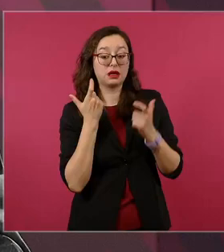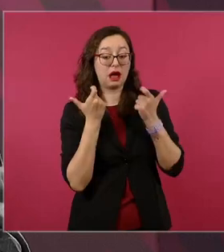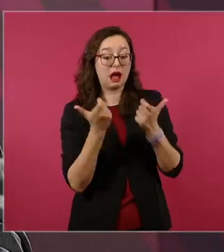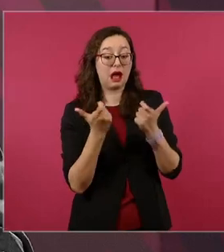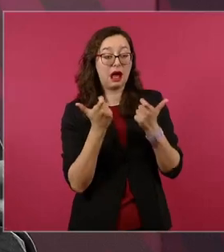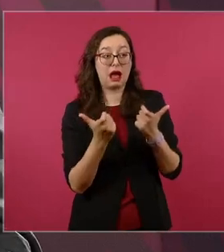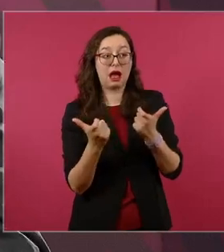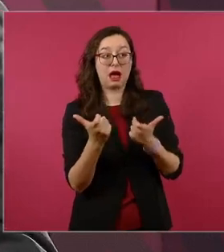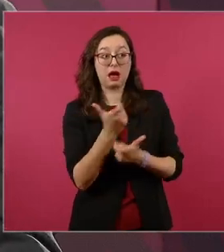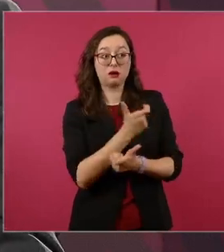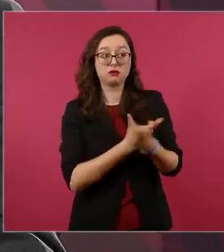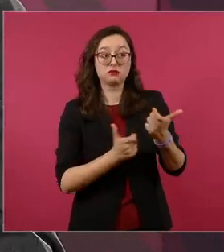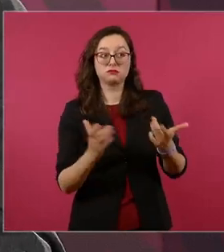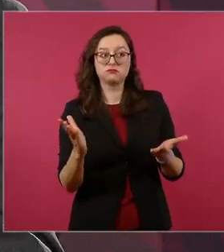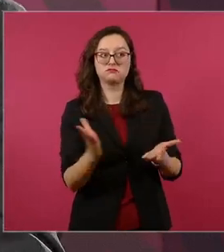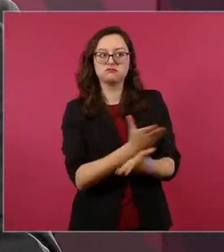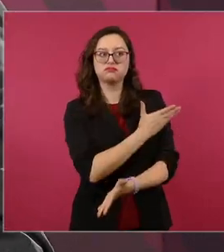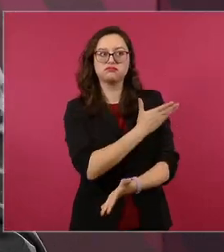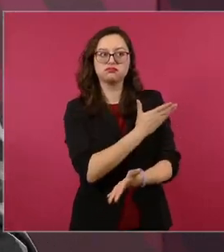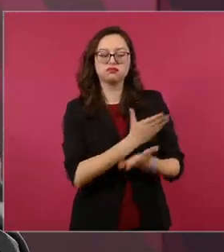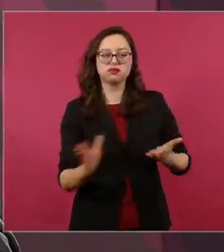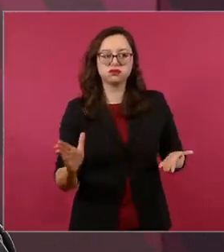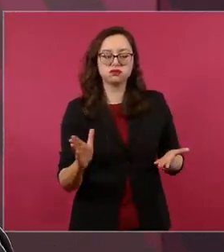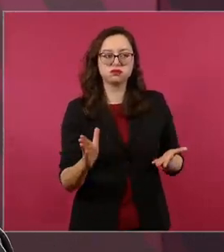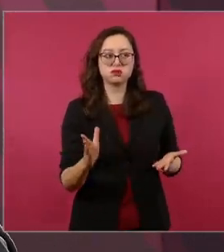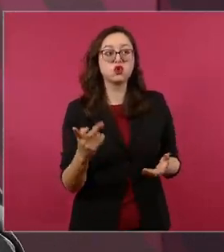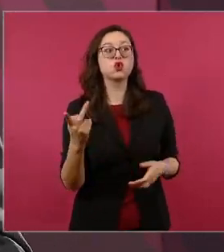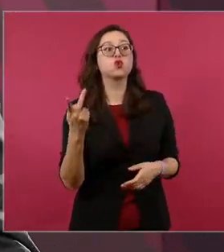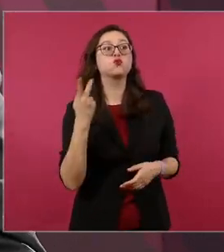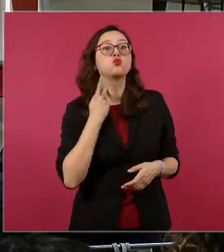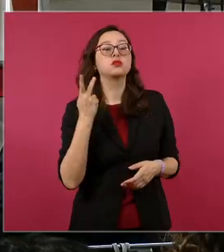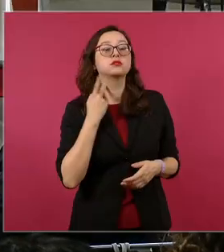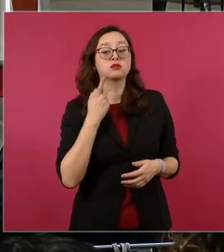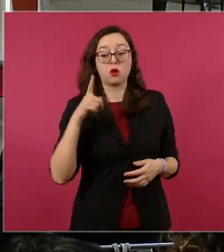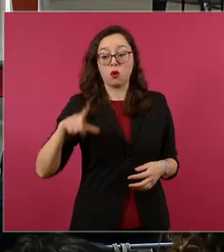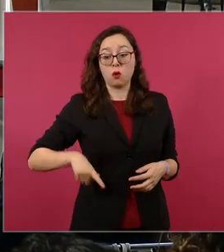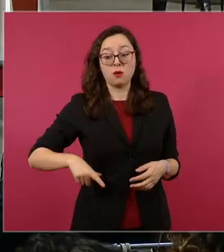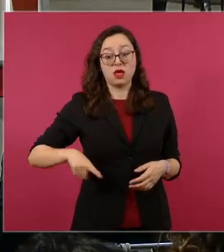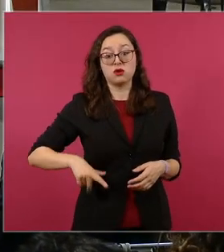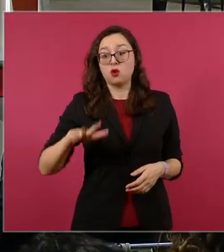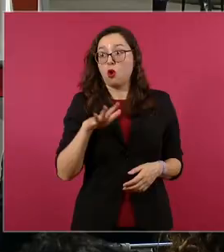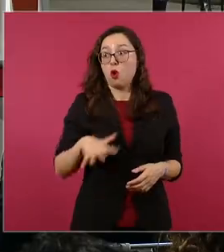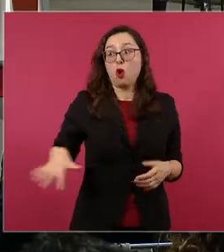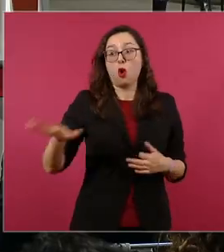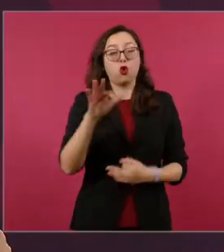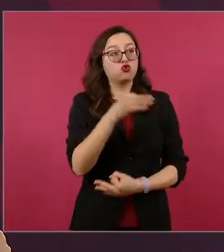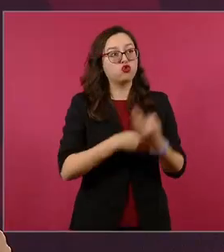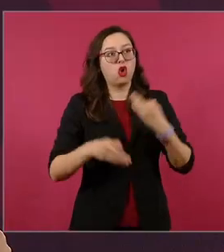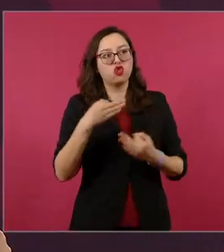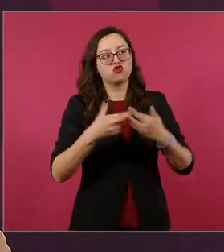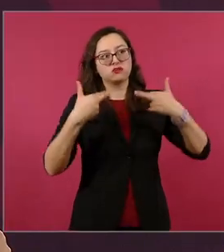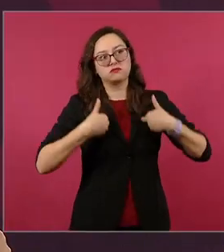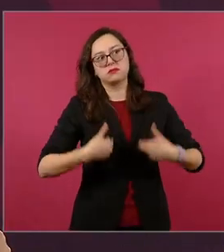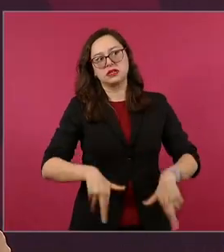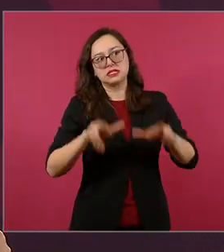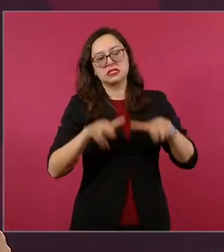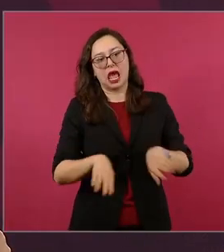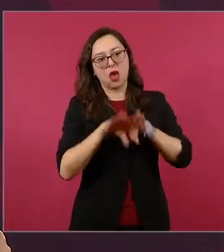que el gobierno represente a todos, a ricos y pobres,